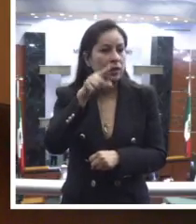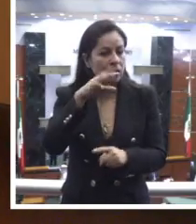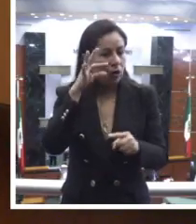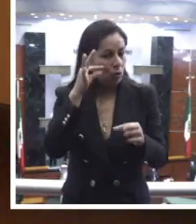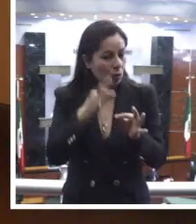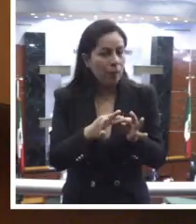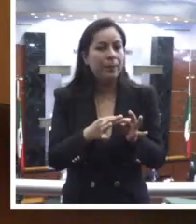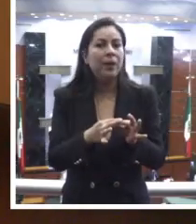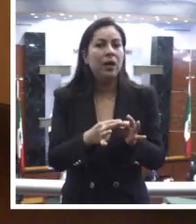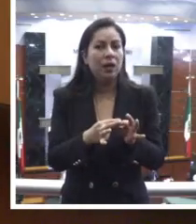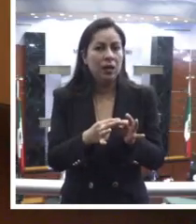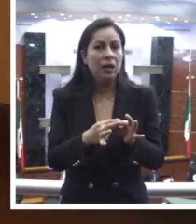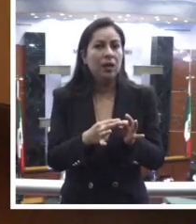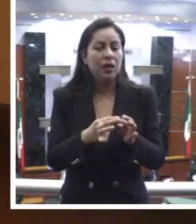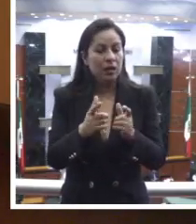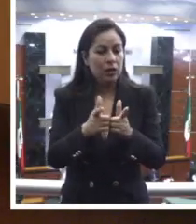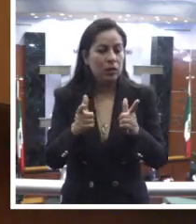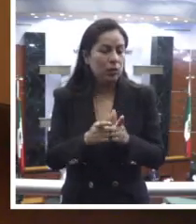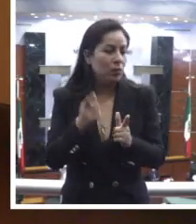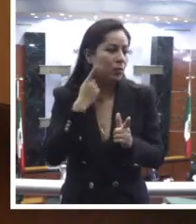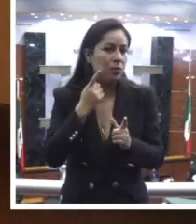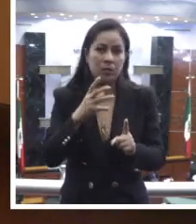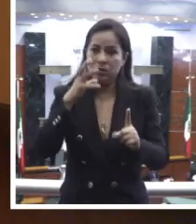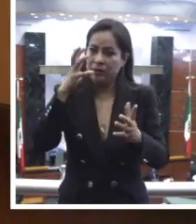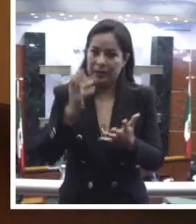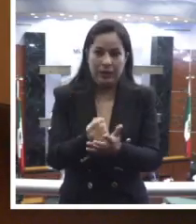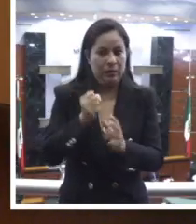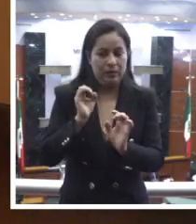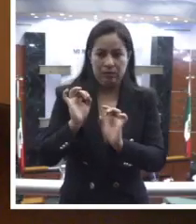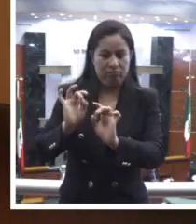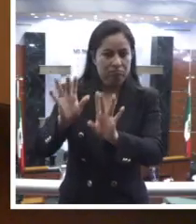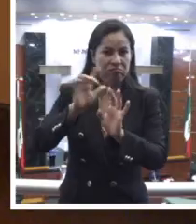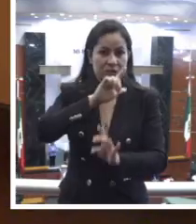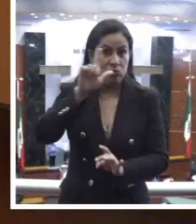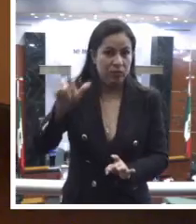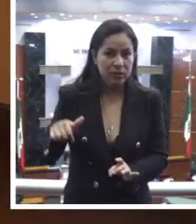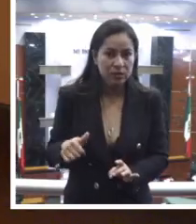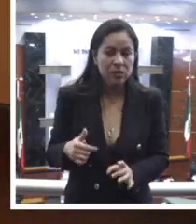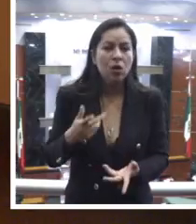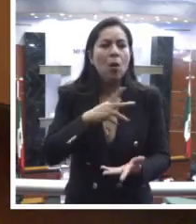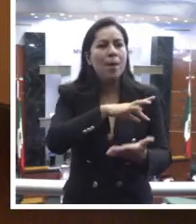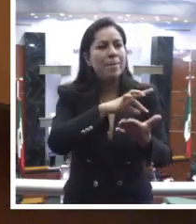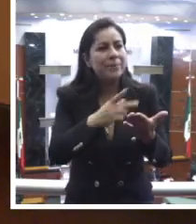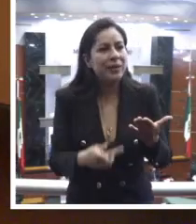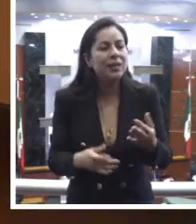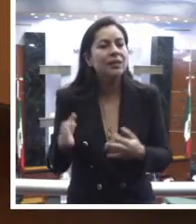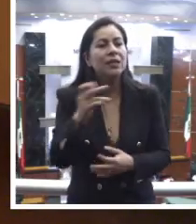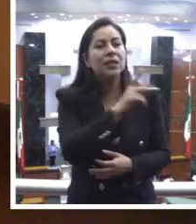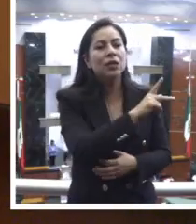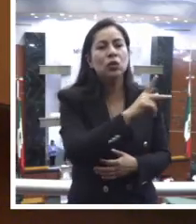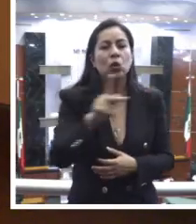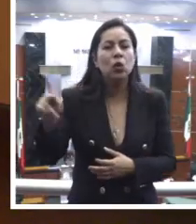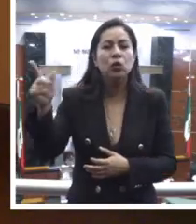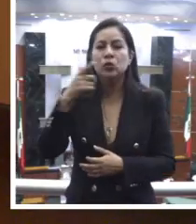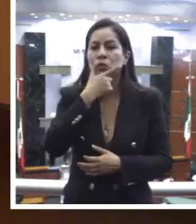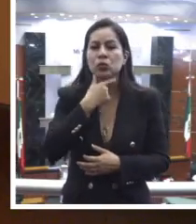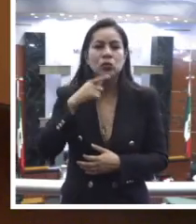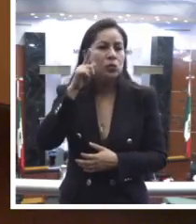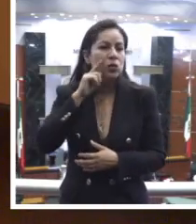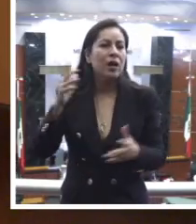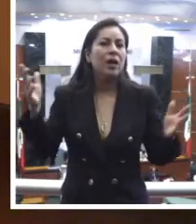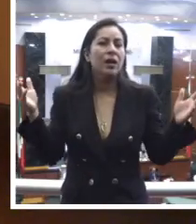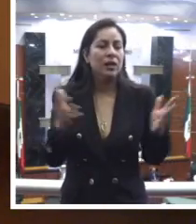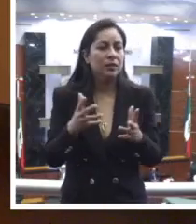cumpla el partido que llegue a ganar en su momento. Siendo un plan de todas y de todos,